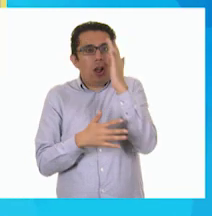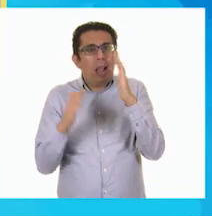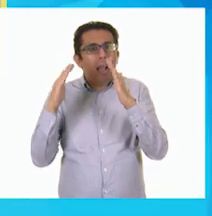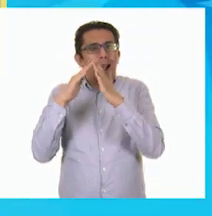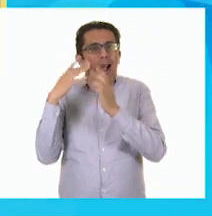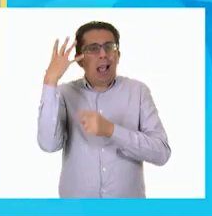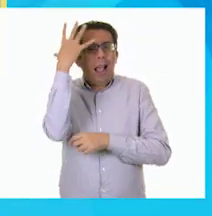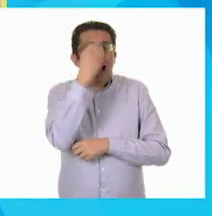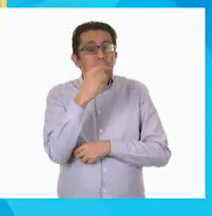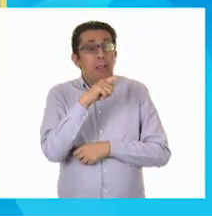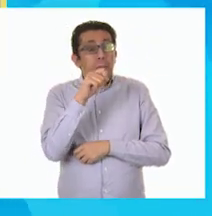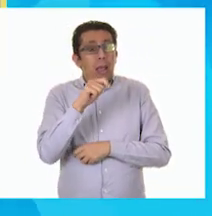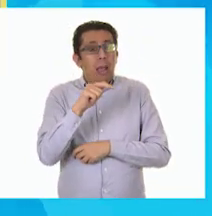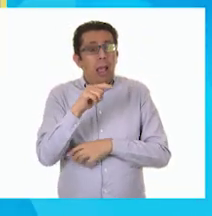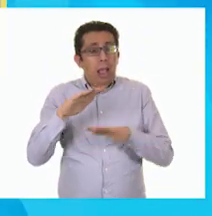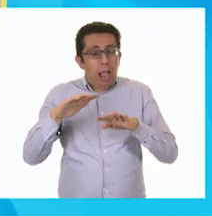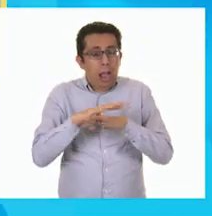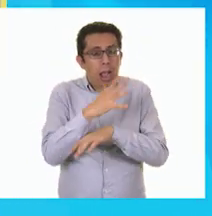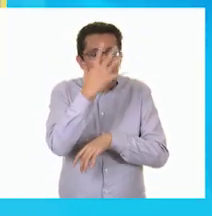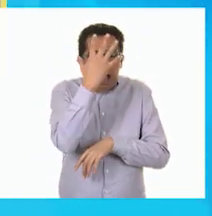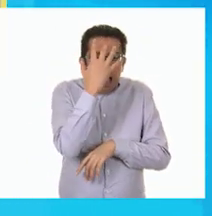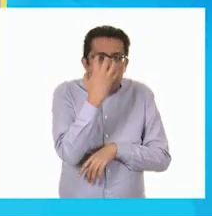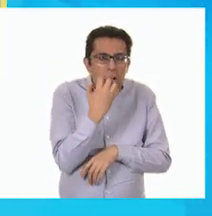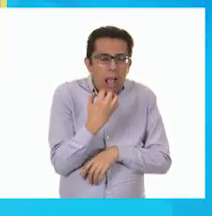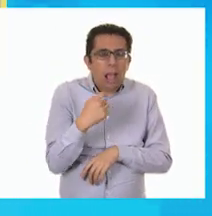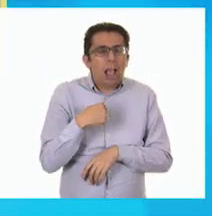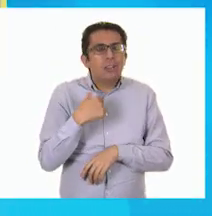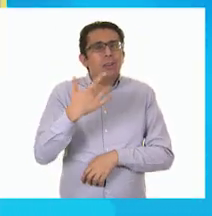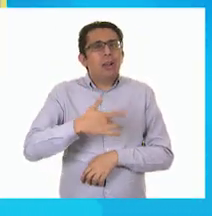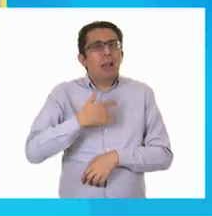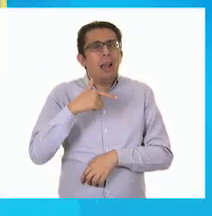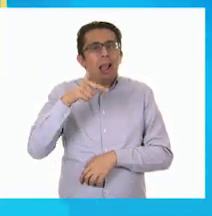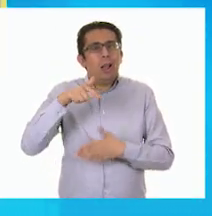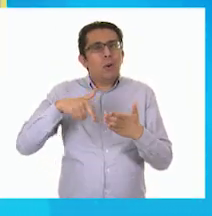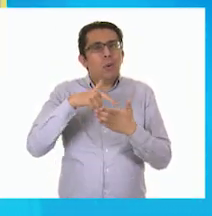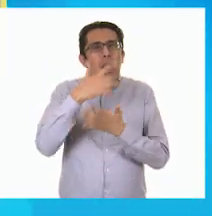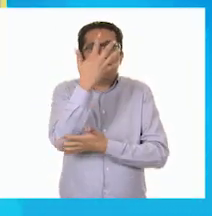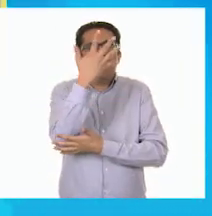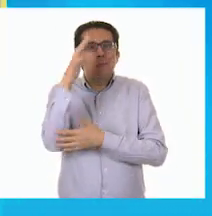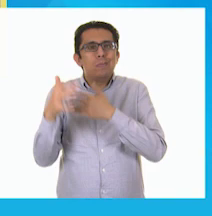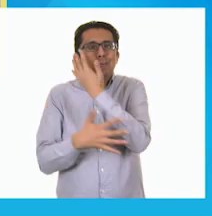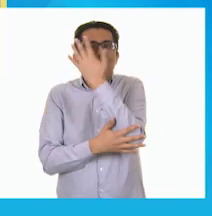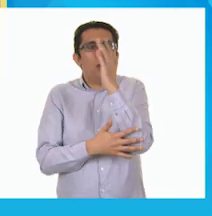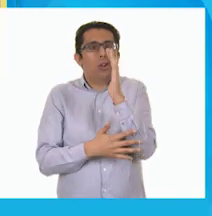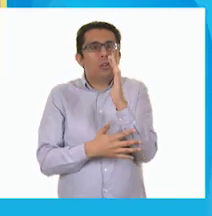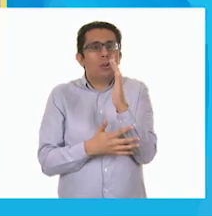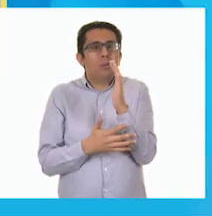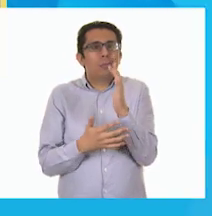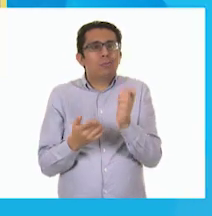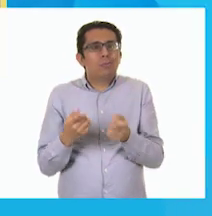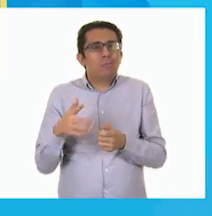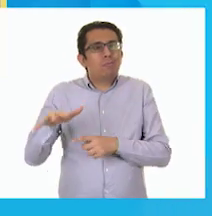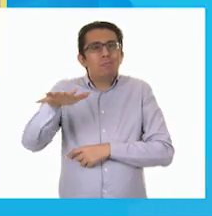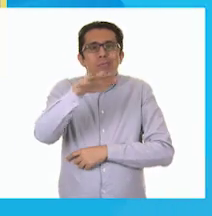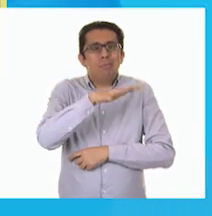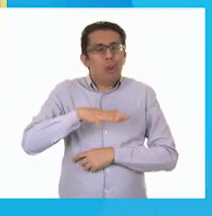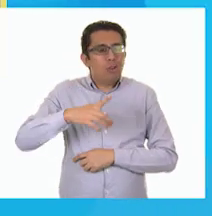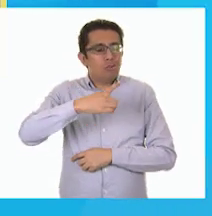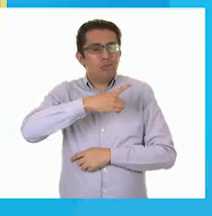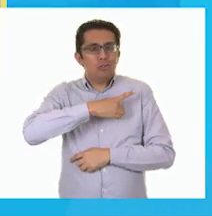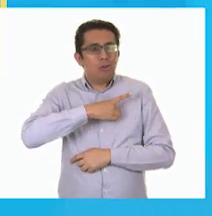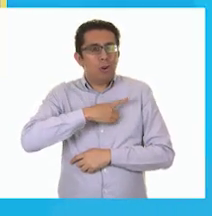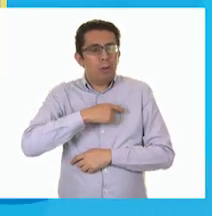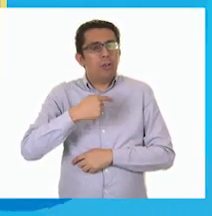triste, siento que estoy en un bosque abandonado. Y les voy a contar cuáles son mis